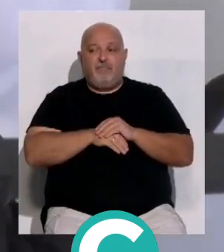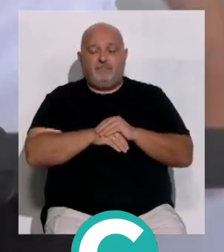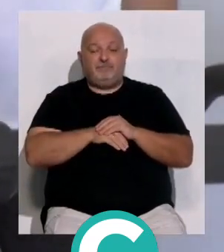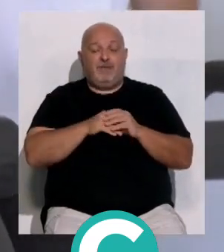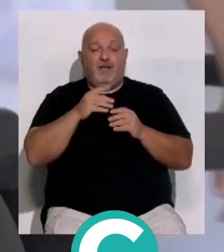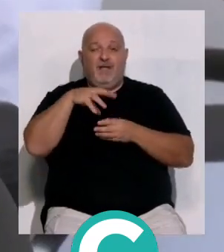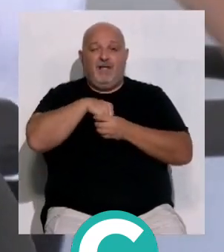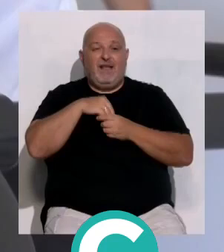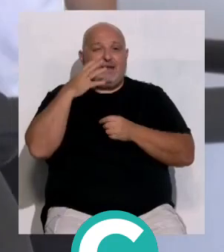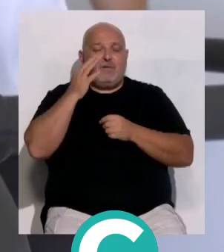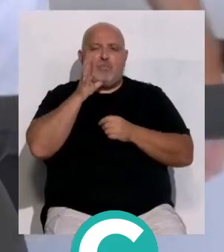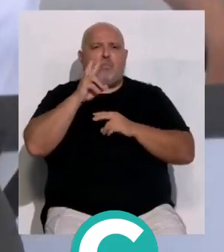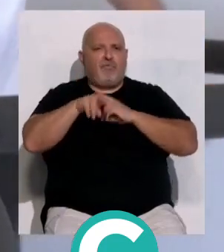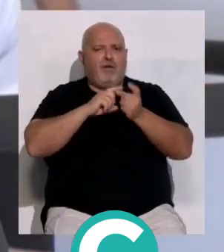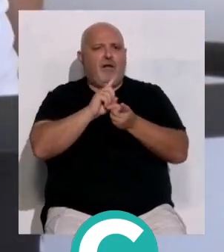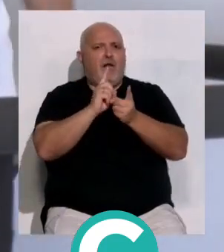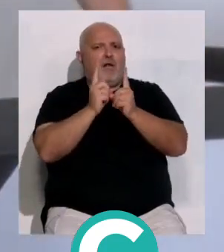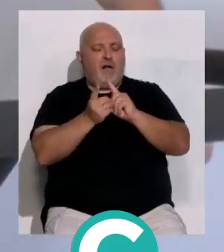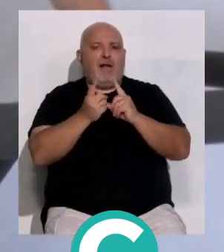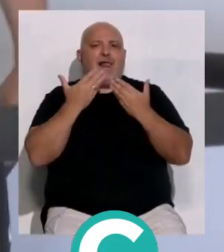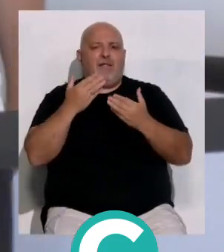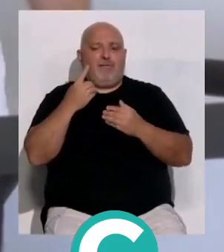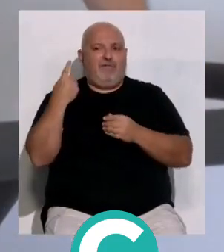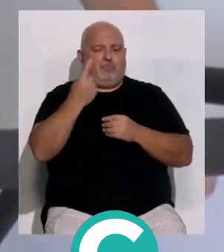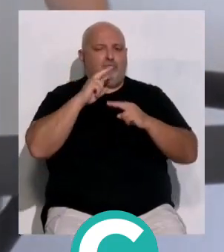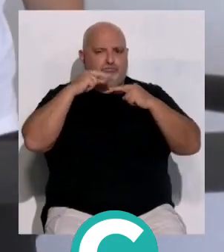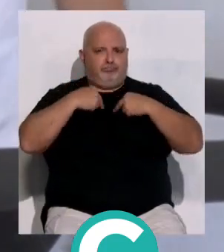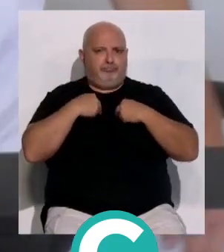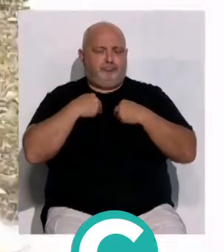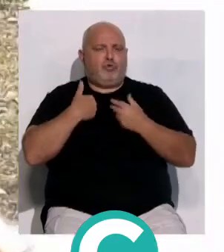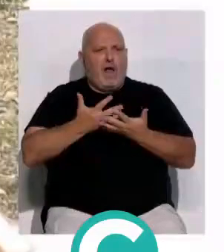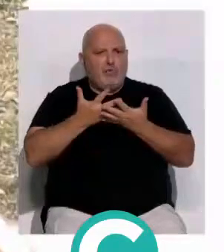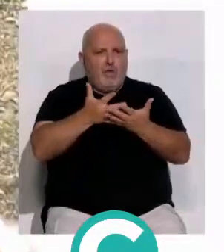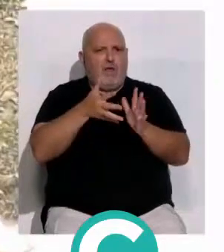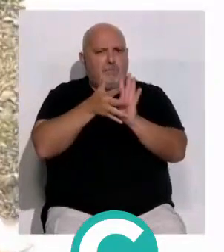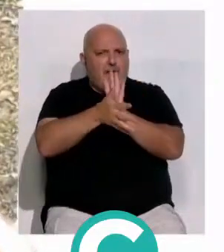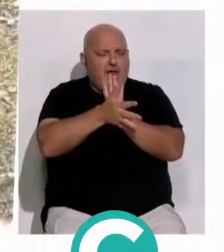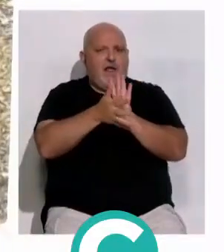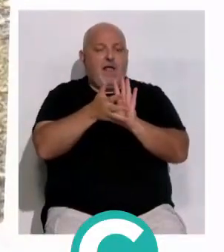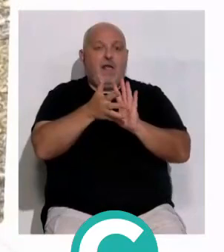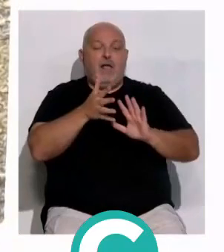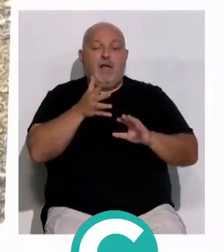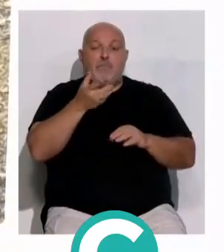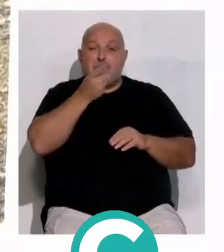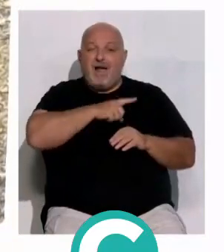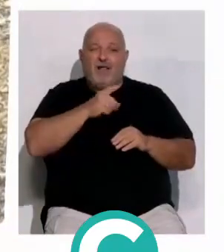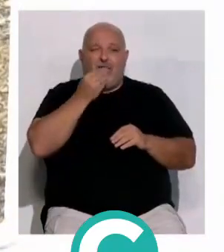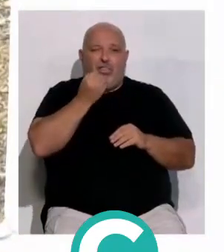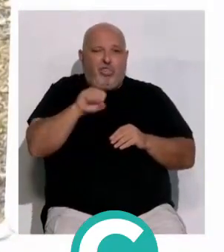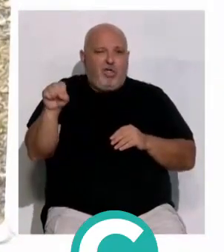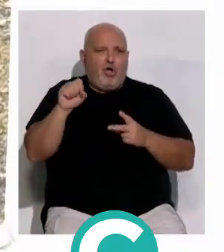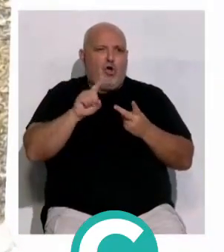de los factores de riesgo son modificables, están en sus manos. Nosotros lo ayudamos, le indicamos, pero los malos hábitos